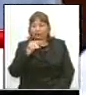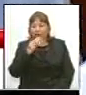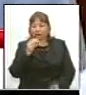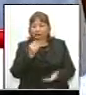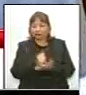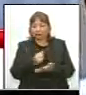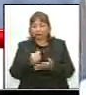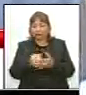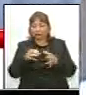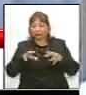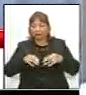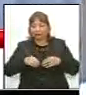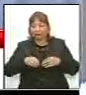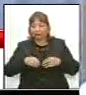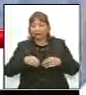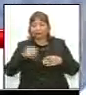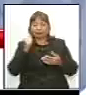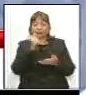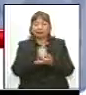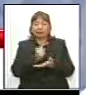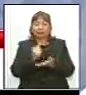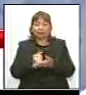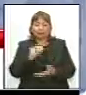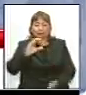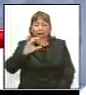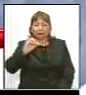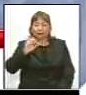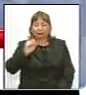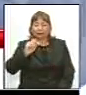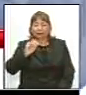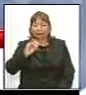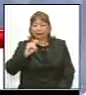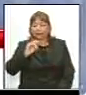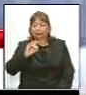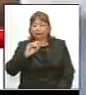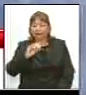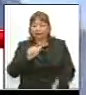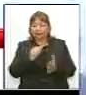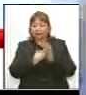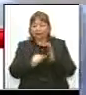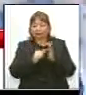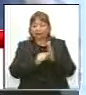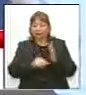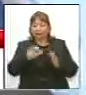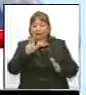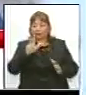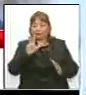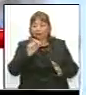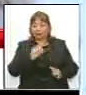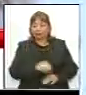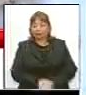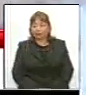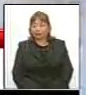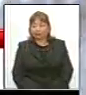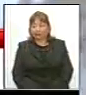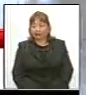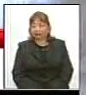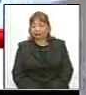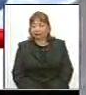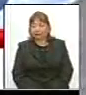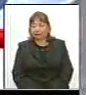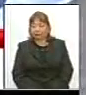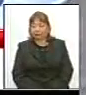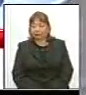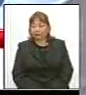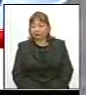no aplicar una sentencia del Tribunal Constitucional. El artículo 30, si me permite, congresista,